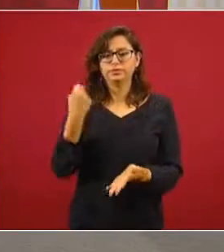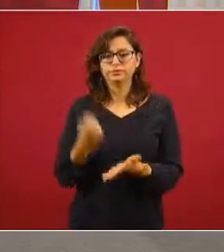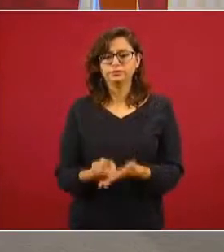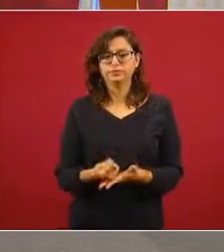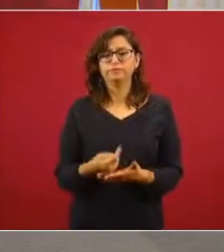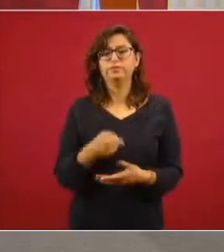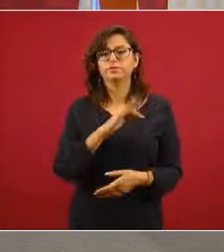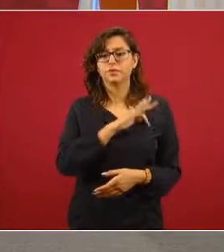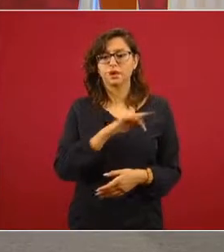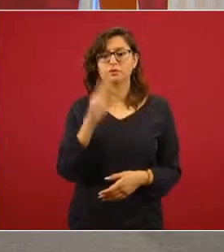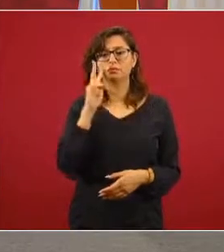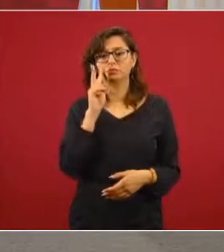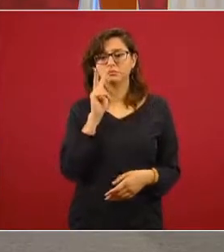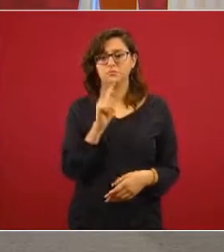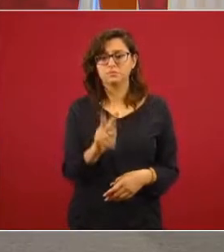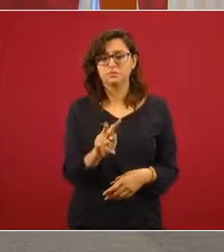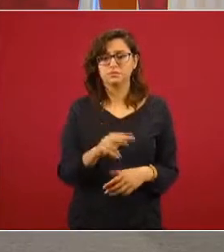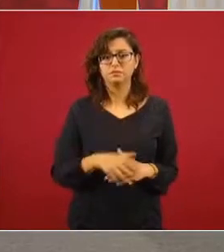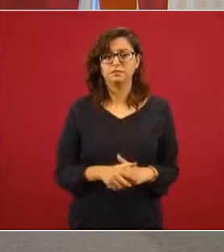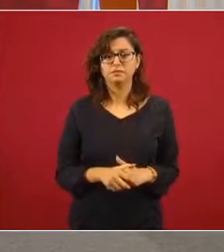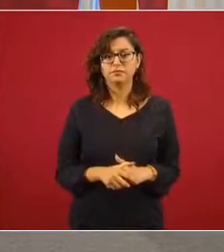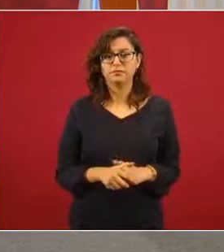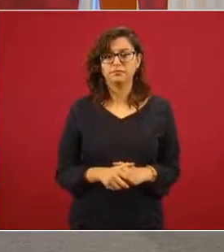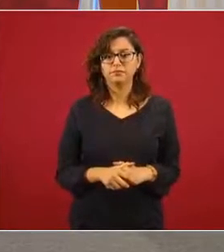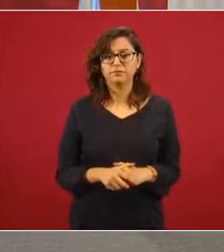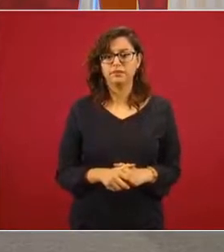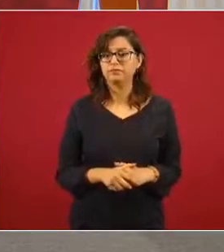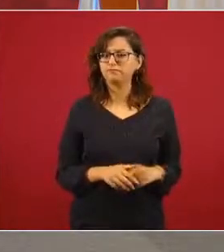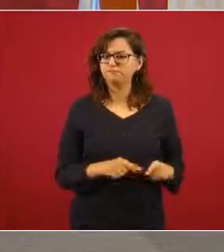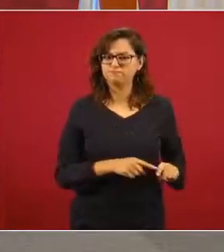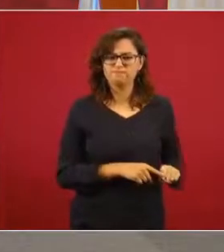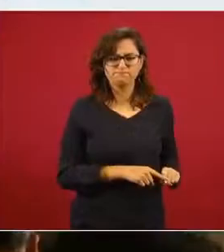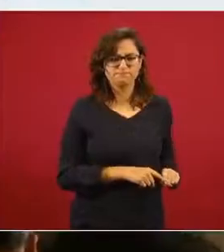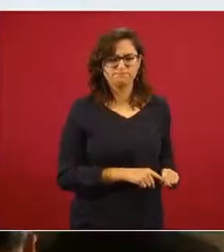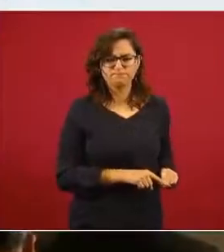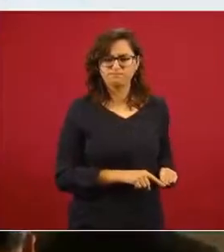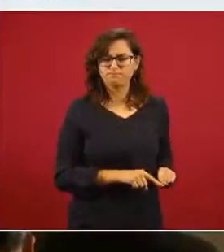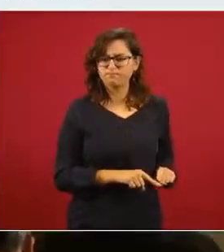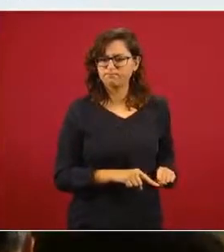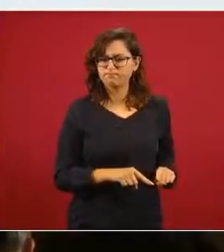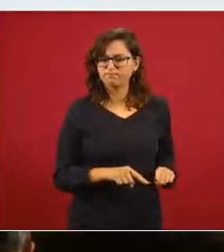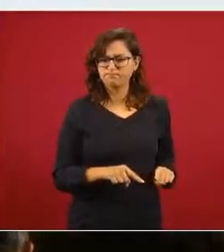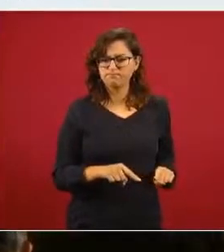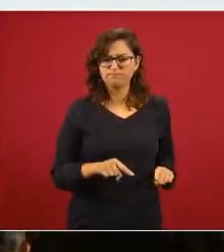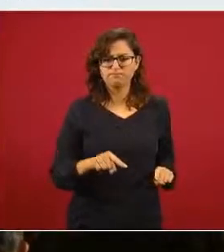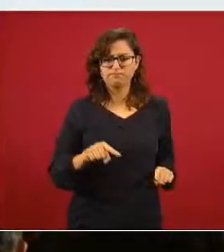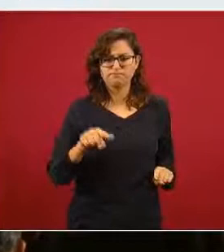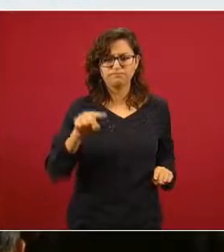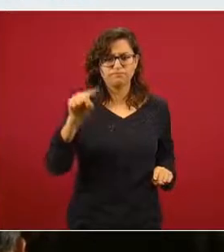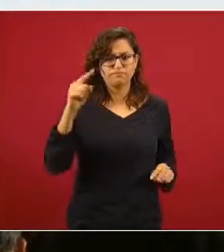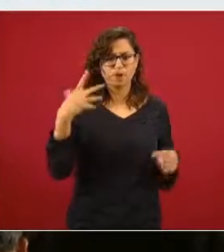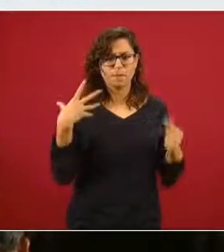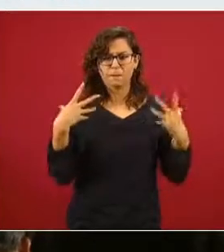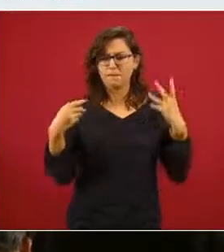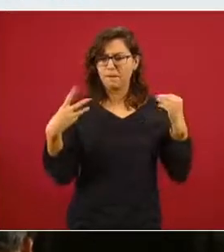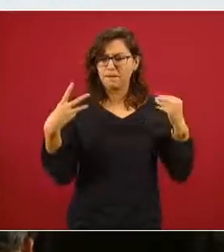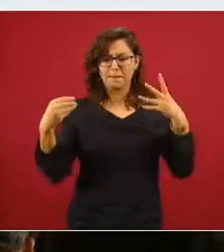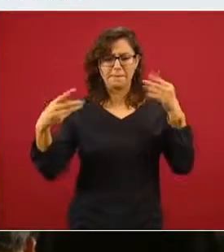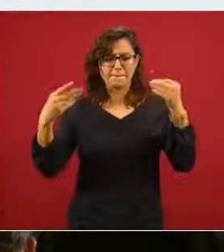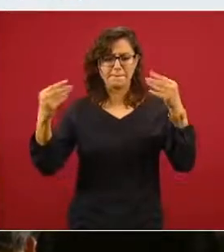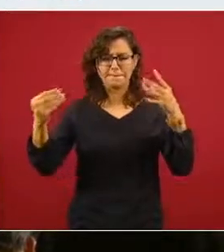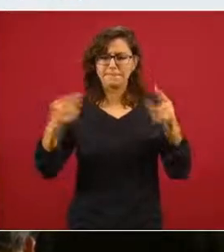Vean ustedes Tamaulipas. Tamaulipas tuvo un ascenso continuo, también tuvo un reclutamiento temprano en la